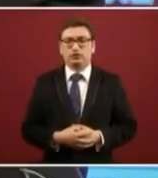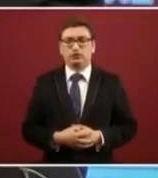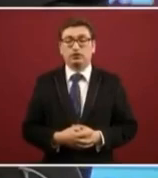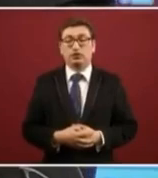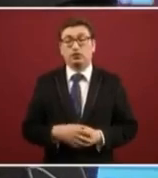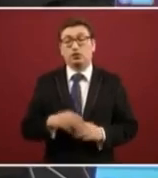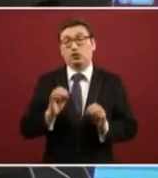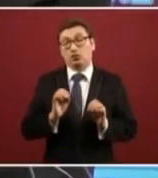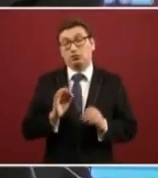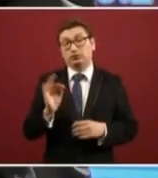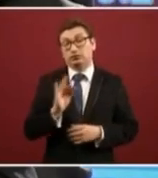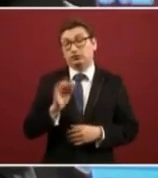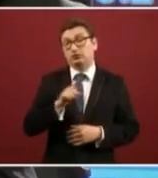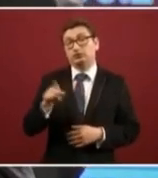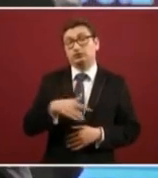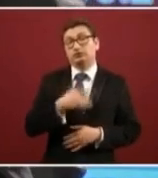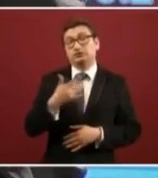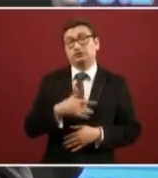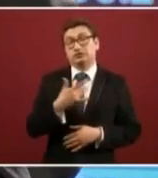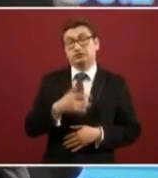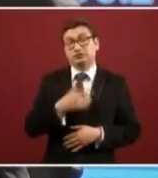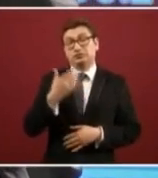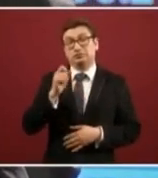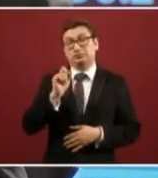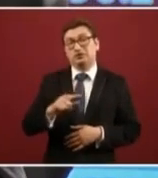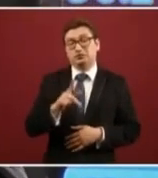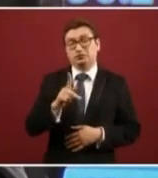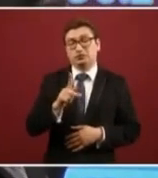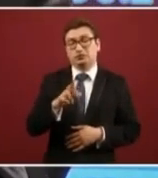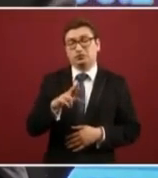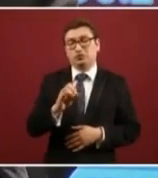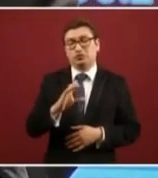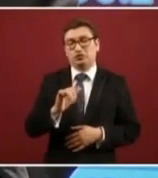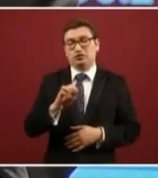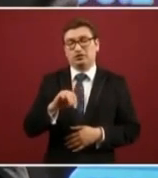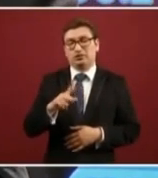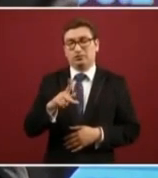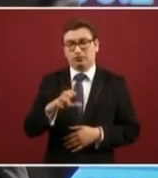consideran que es el mismo Procampo.